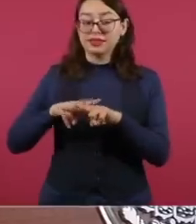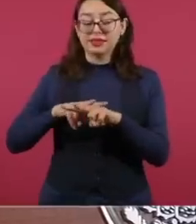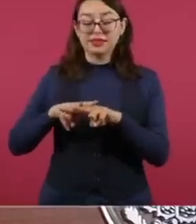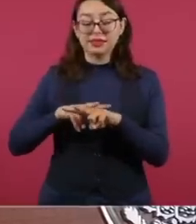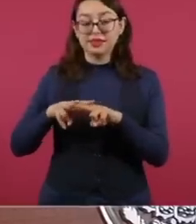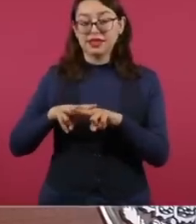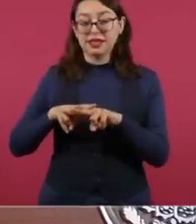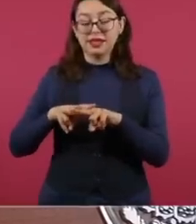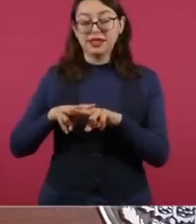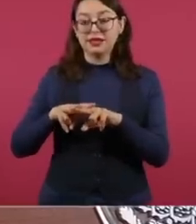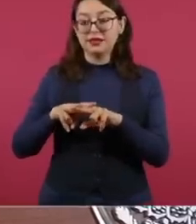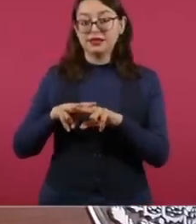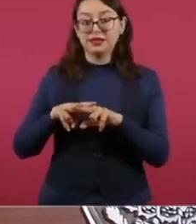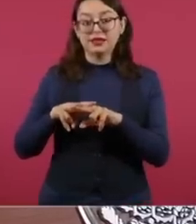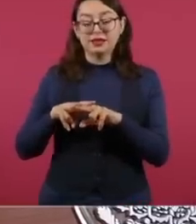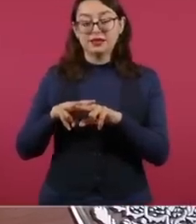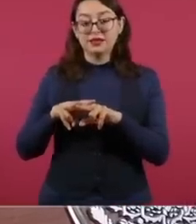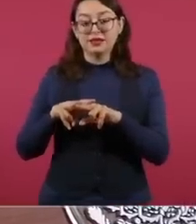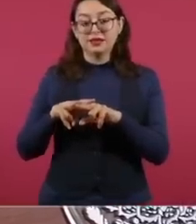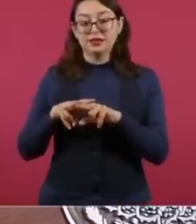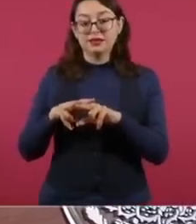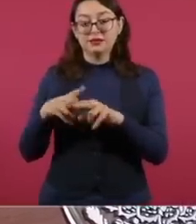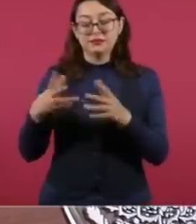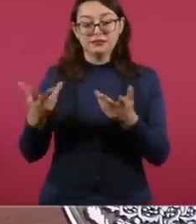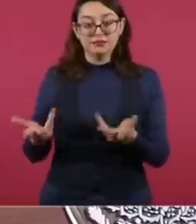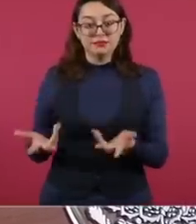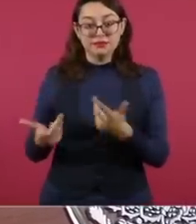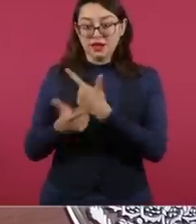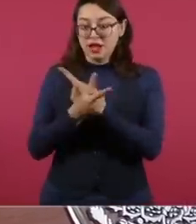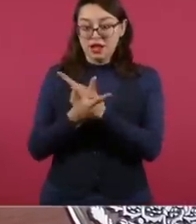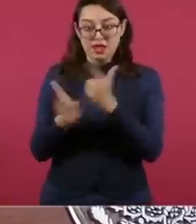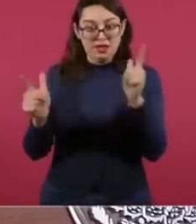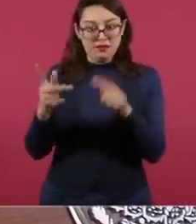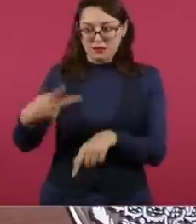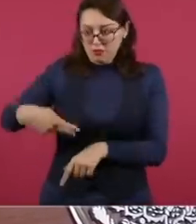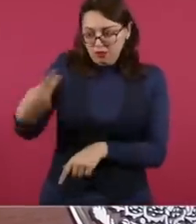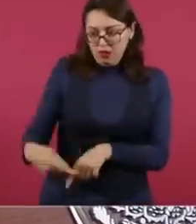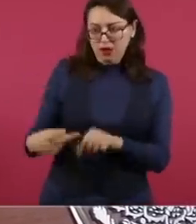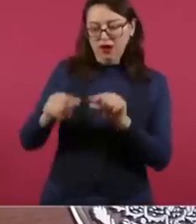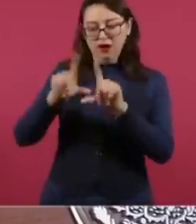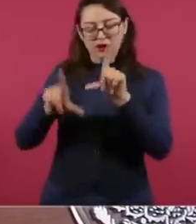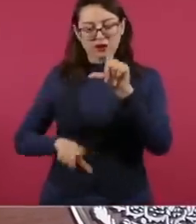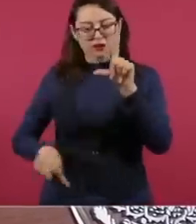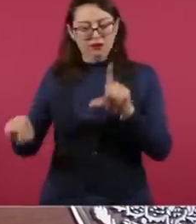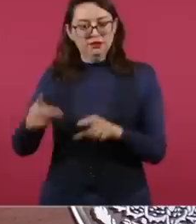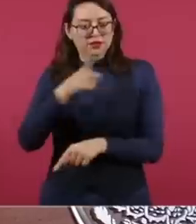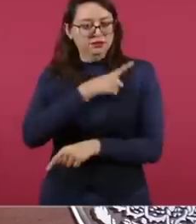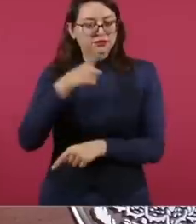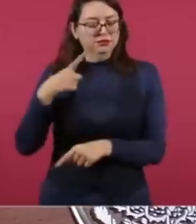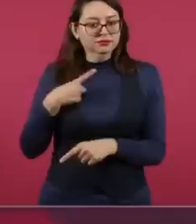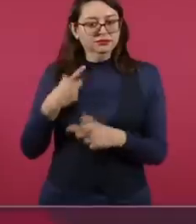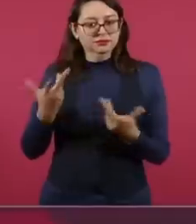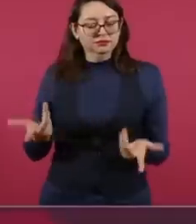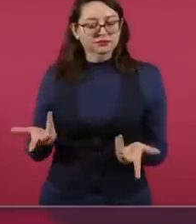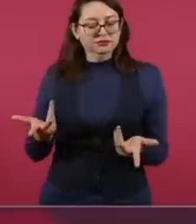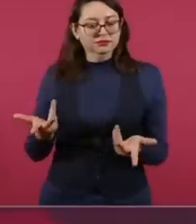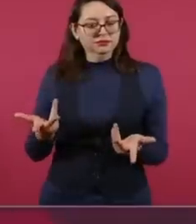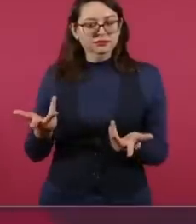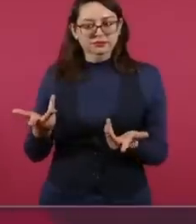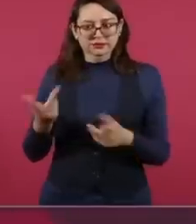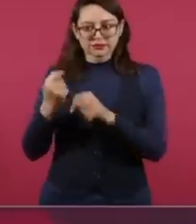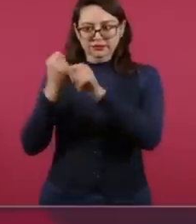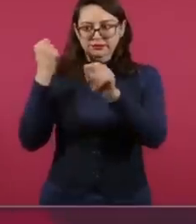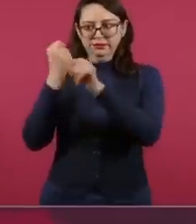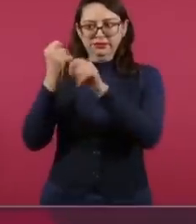una línea de protección del Estado por cuestiones de soberanía, por el